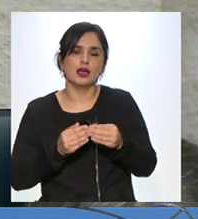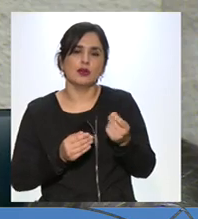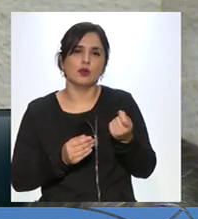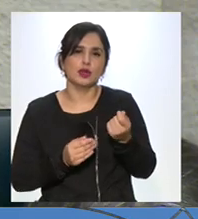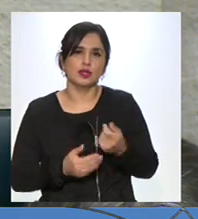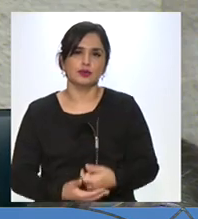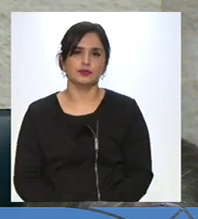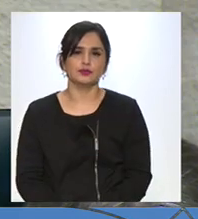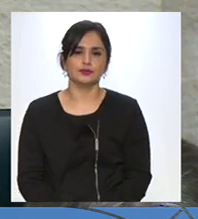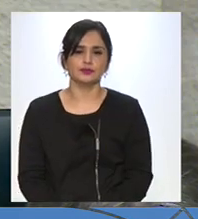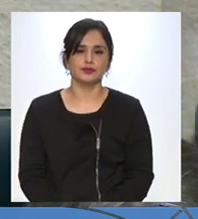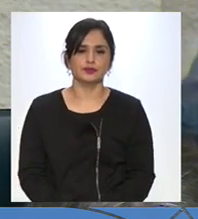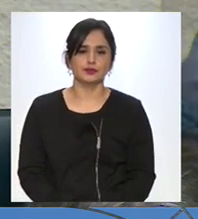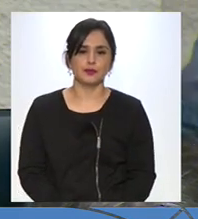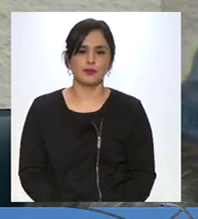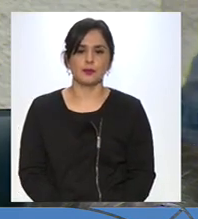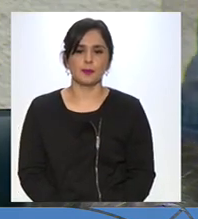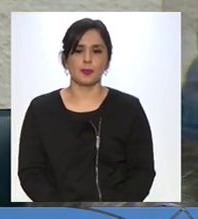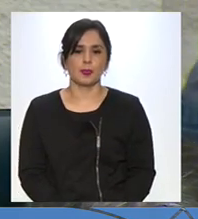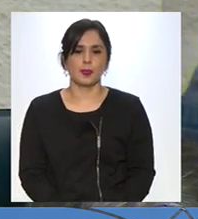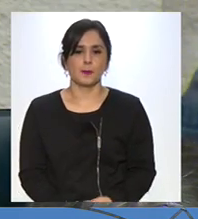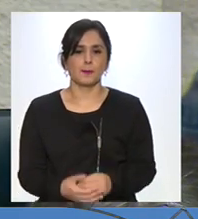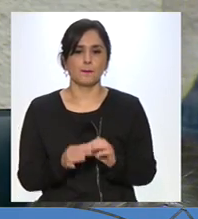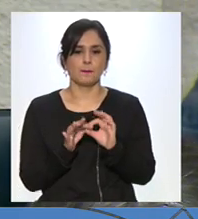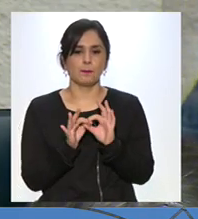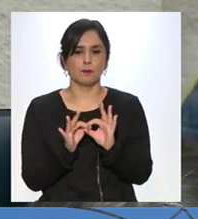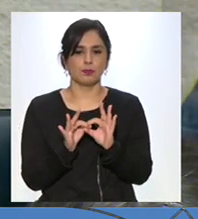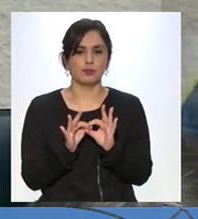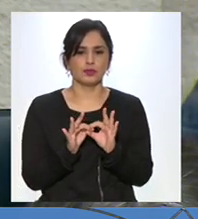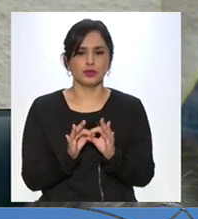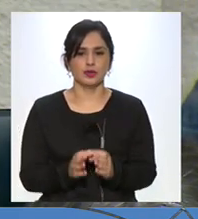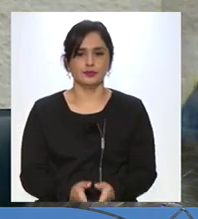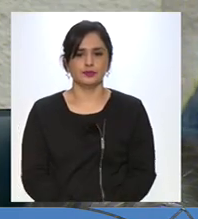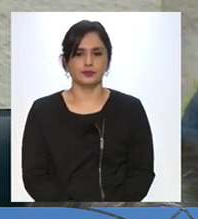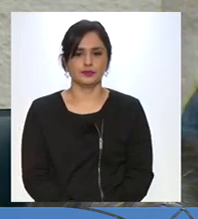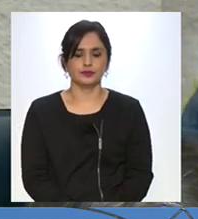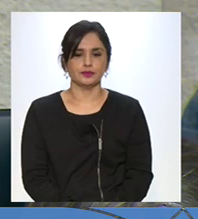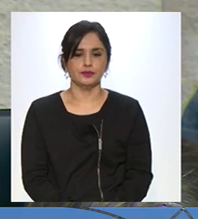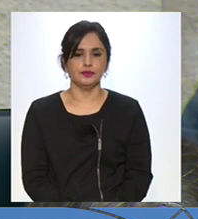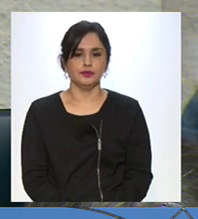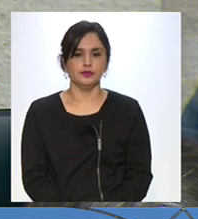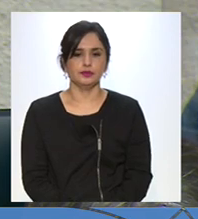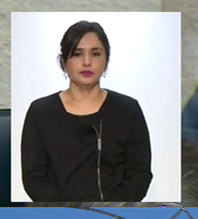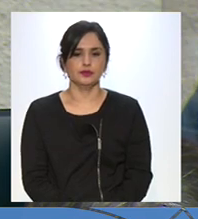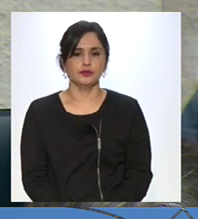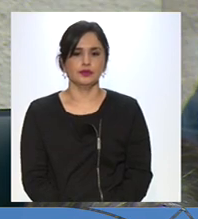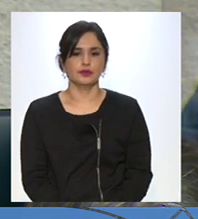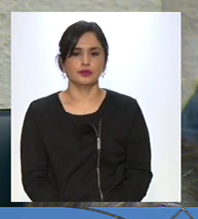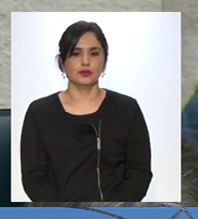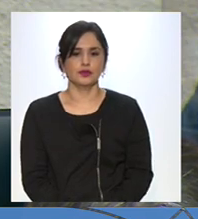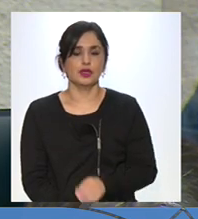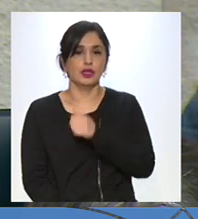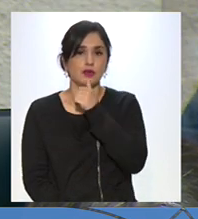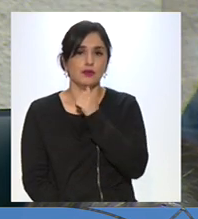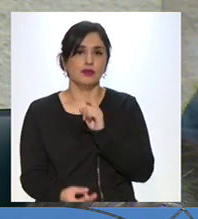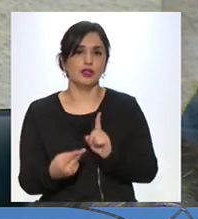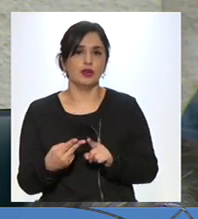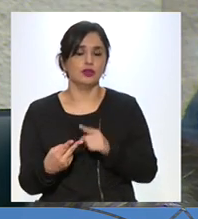gracias, Presidenta. Muchas gracias, Presidente Marcel. Y se me quedaba una pregunta bien importante.